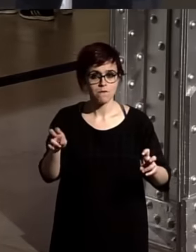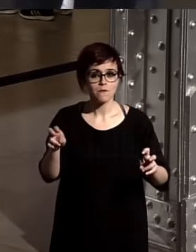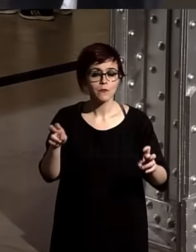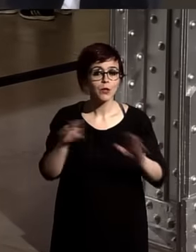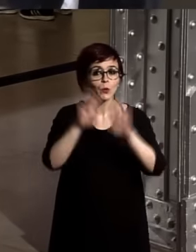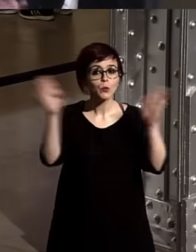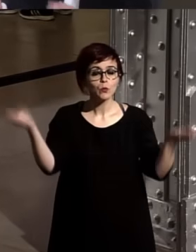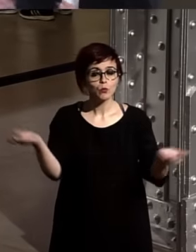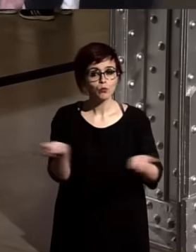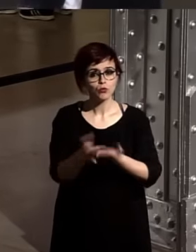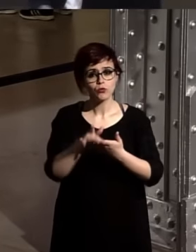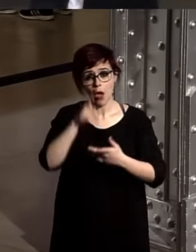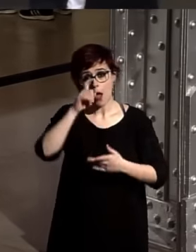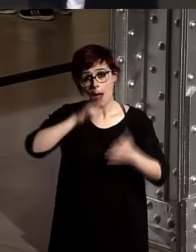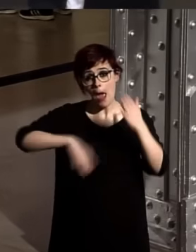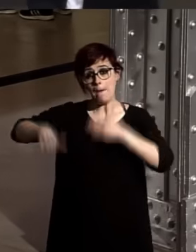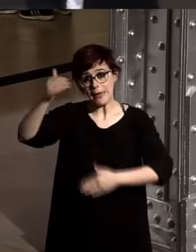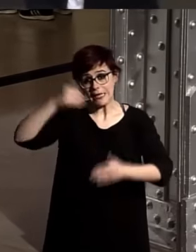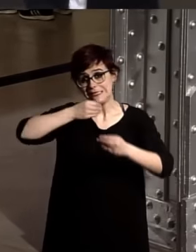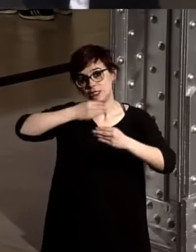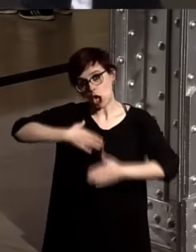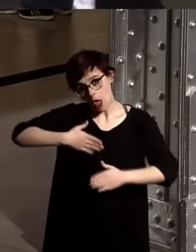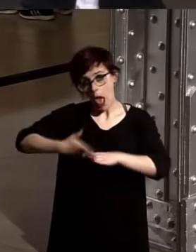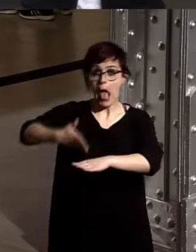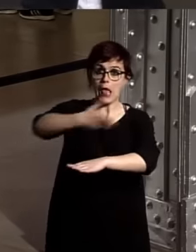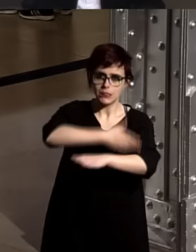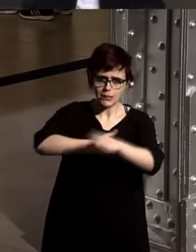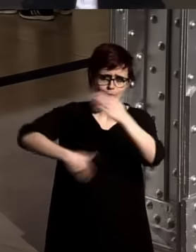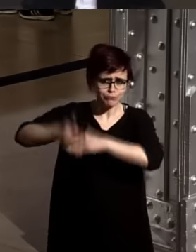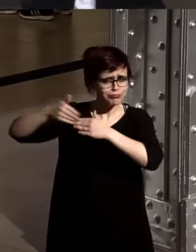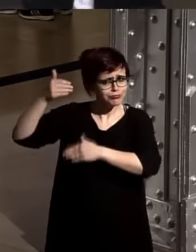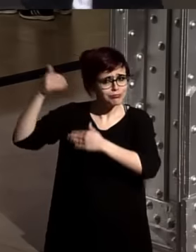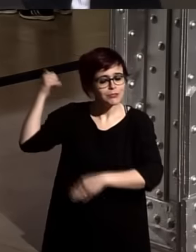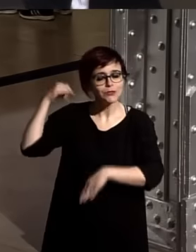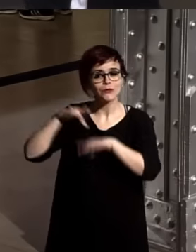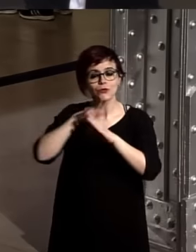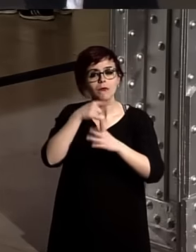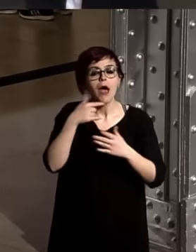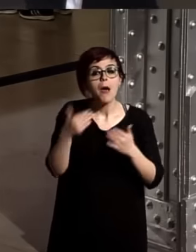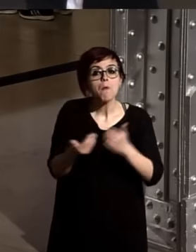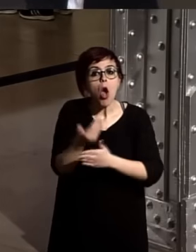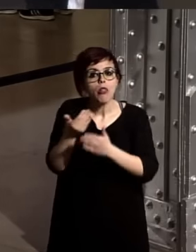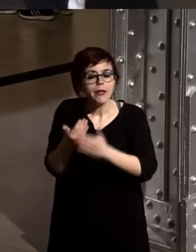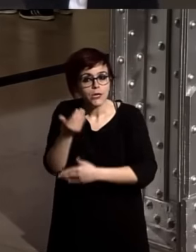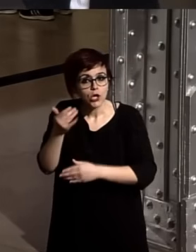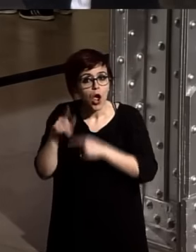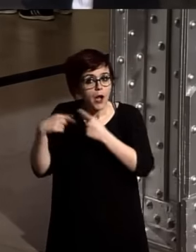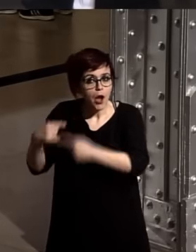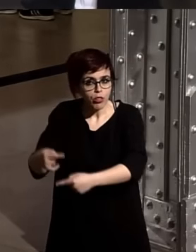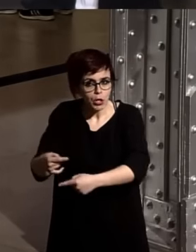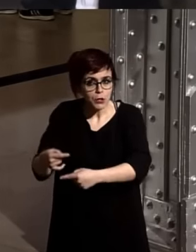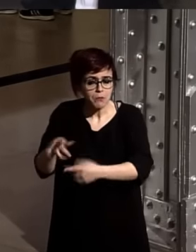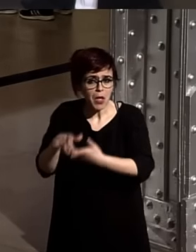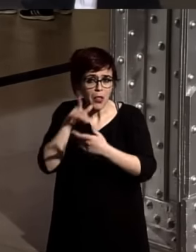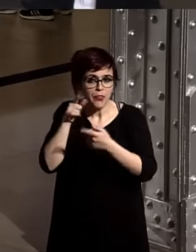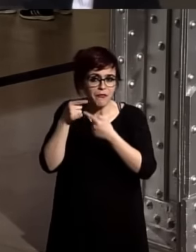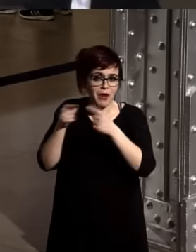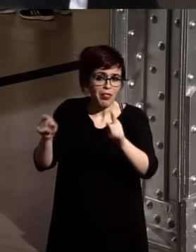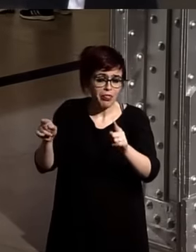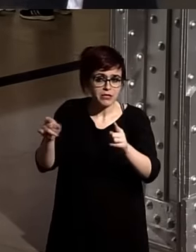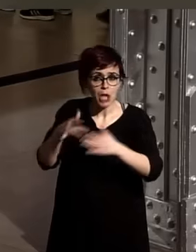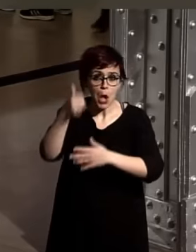en el mundo de de la prehistoria podríamos decir en generaciones modernas yo sinceramente no veo que ha diferencias